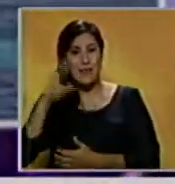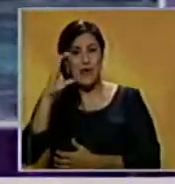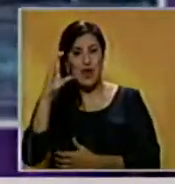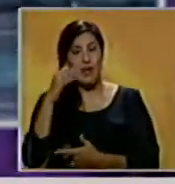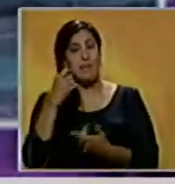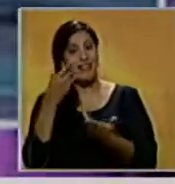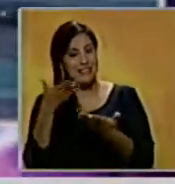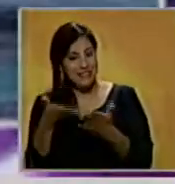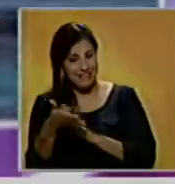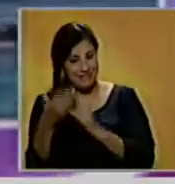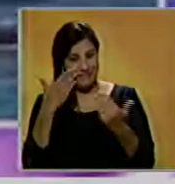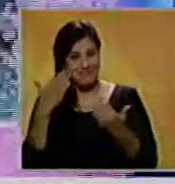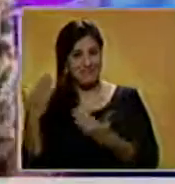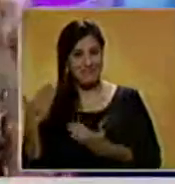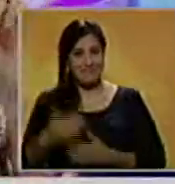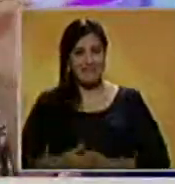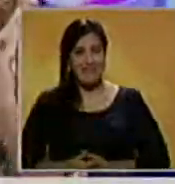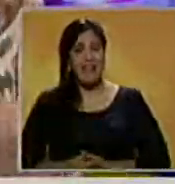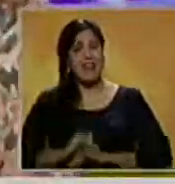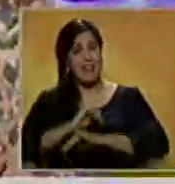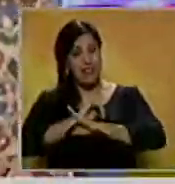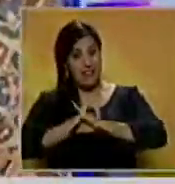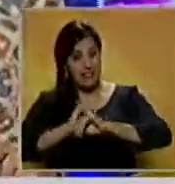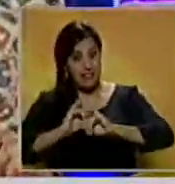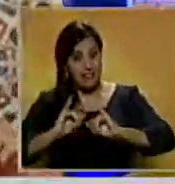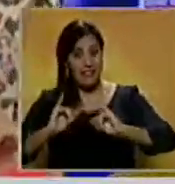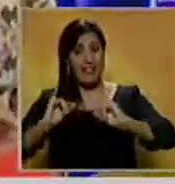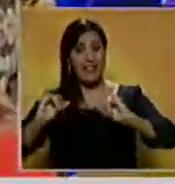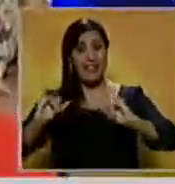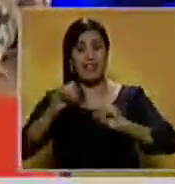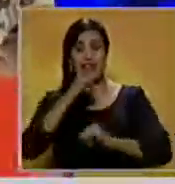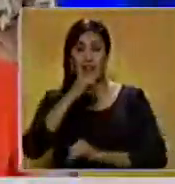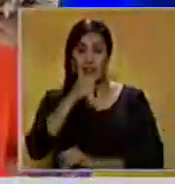a orillas de la playa. De esta manera nosotros llegamos una